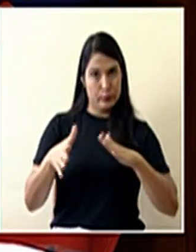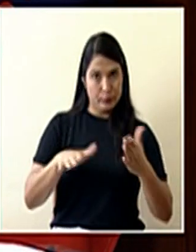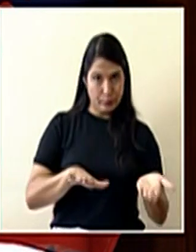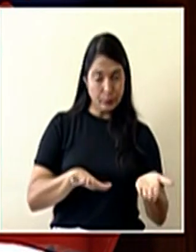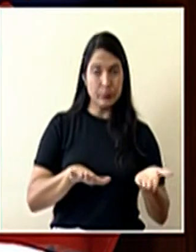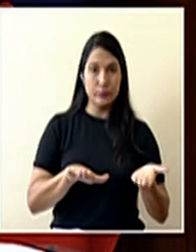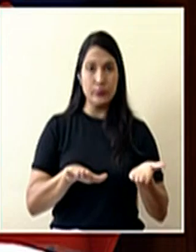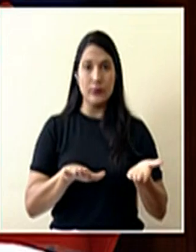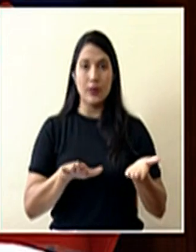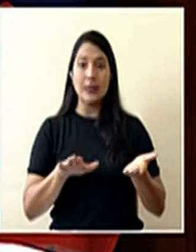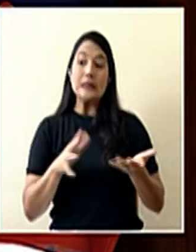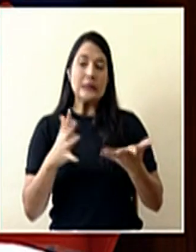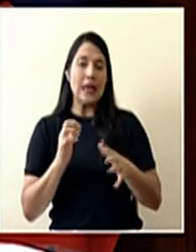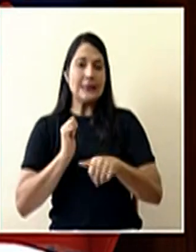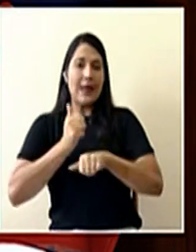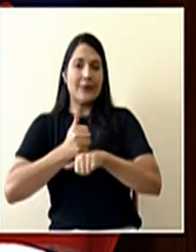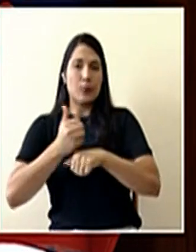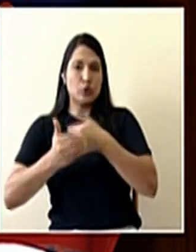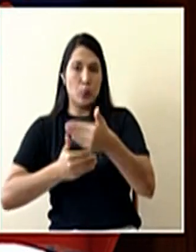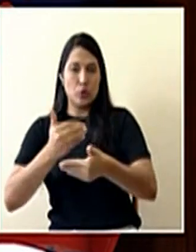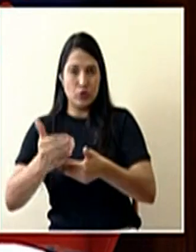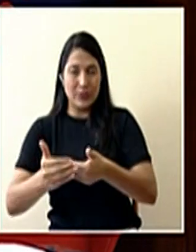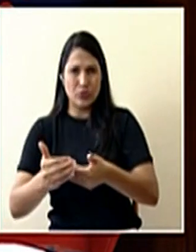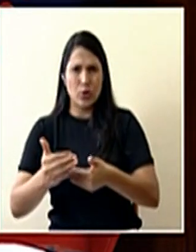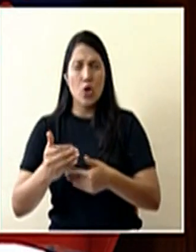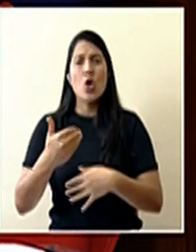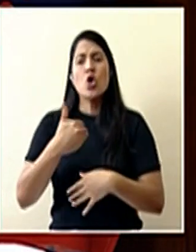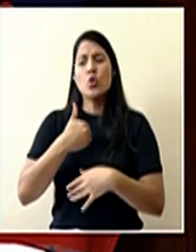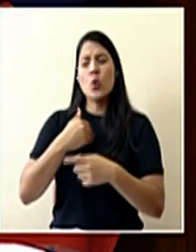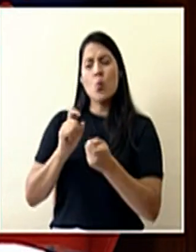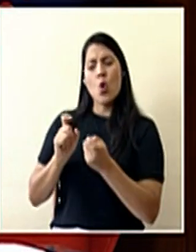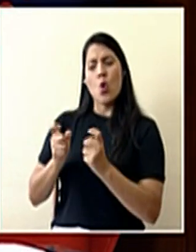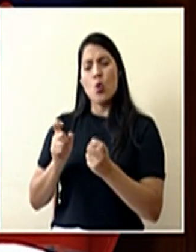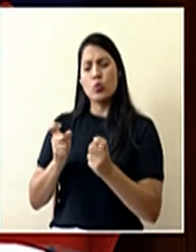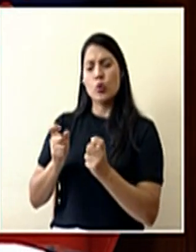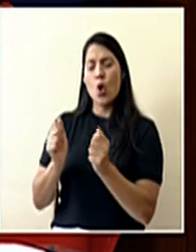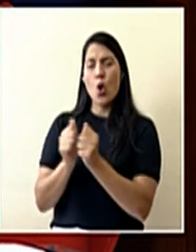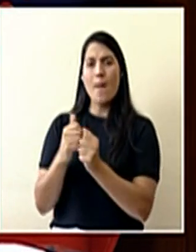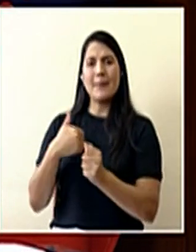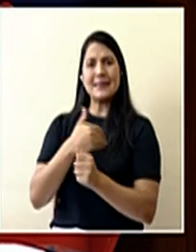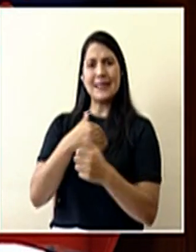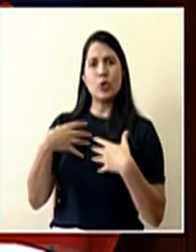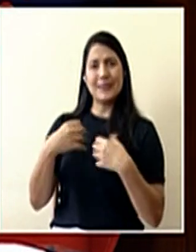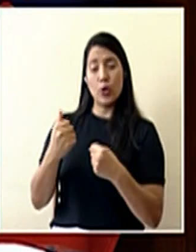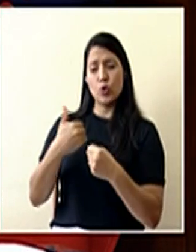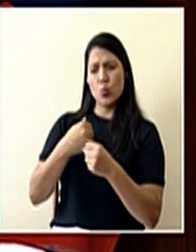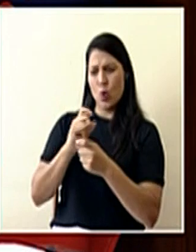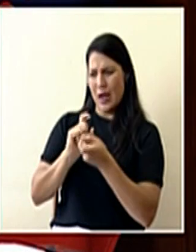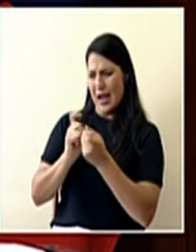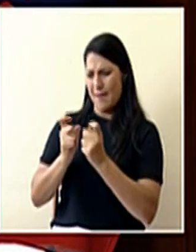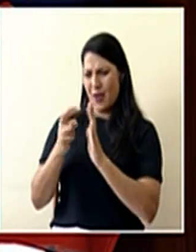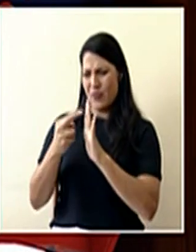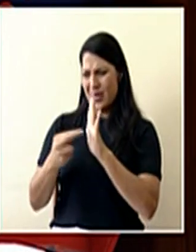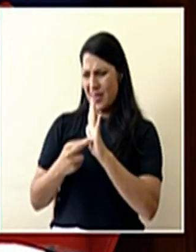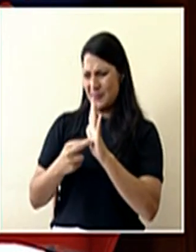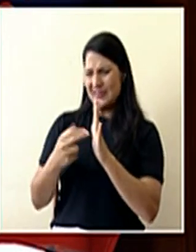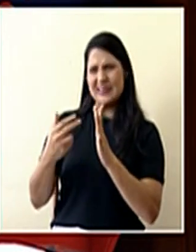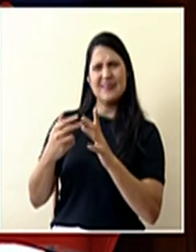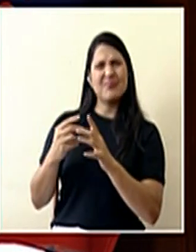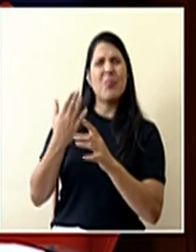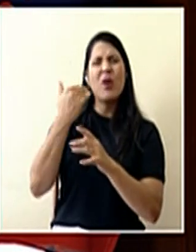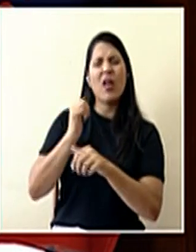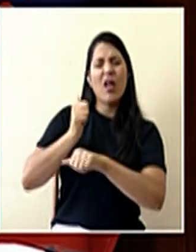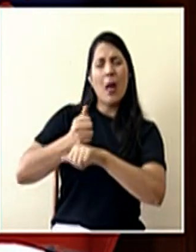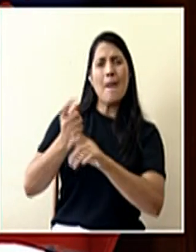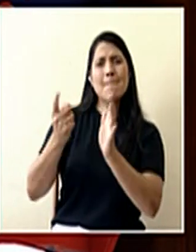según los protocolos que se establecieron. Tuvimos que modificar en conjunto con el Ministerio de Salud un reglamento, creo que era de 1970, si no me